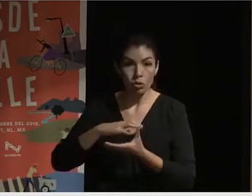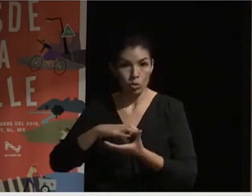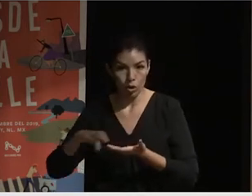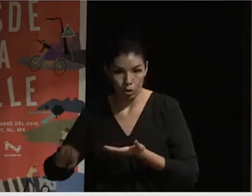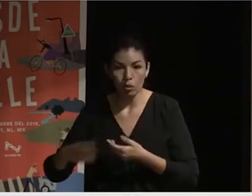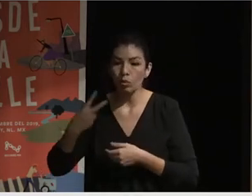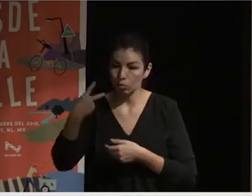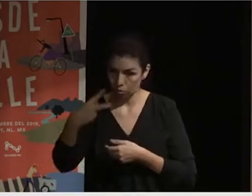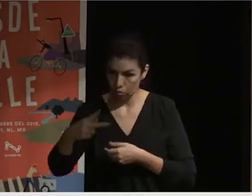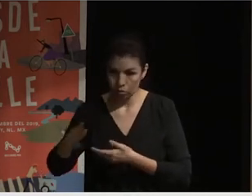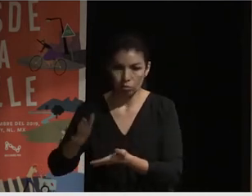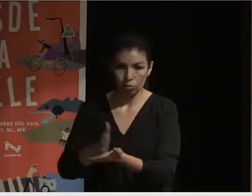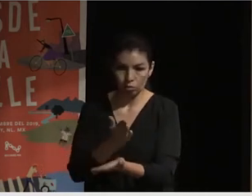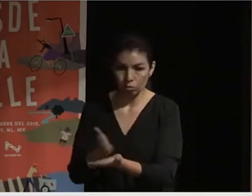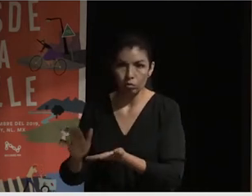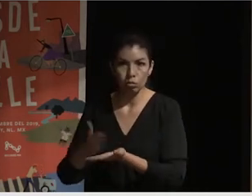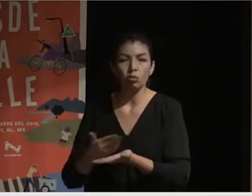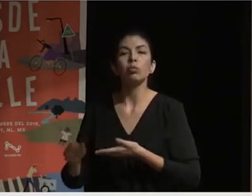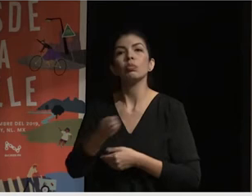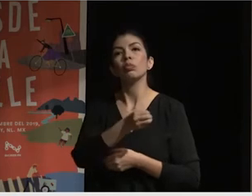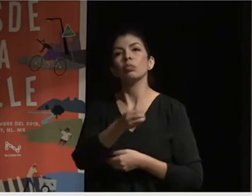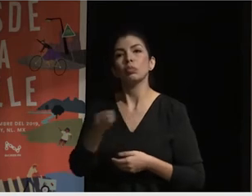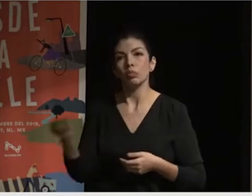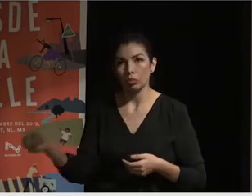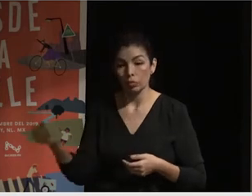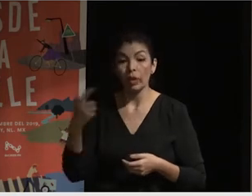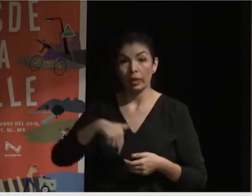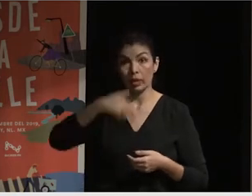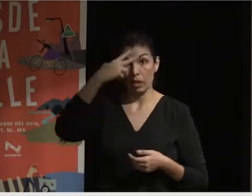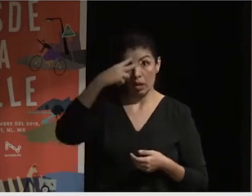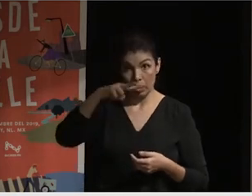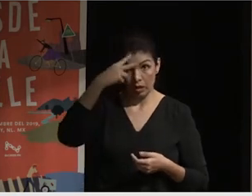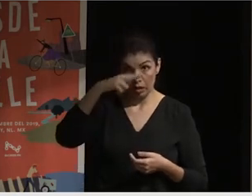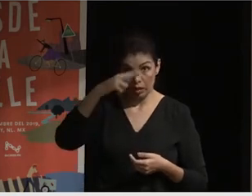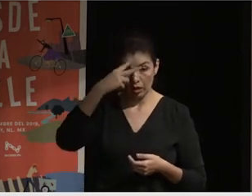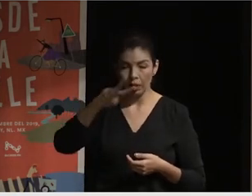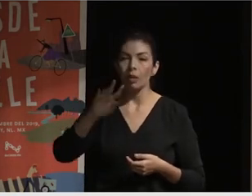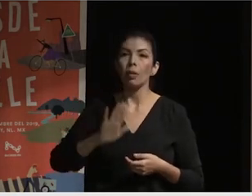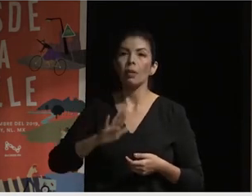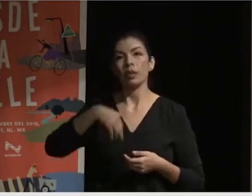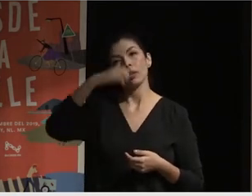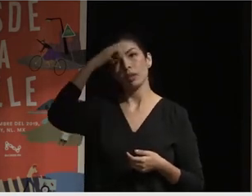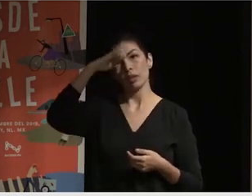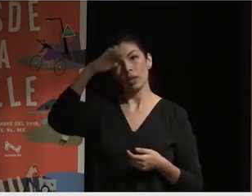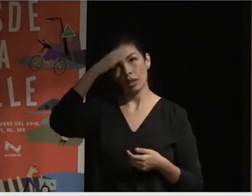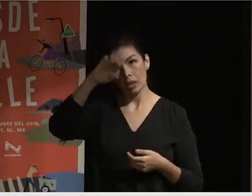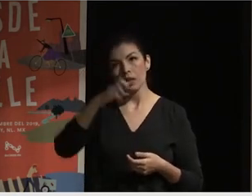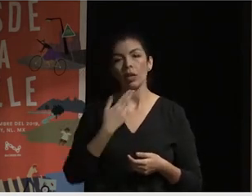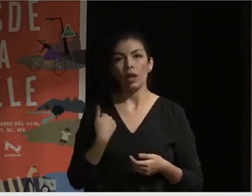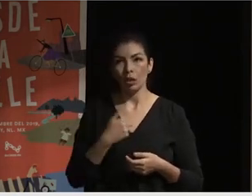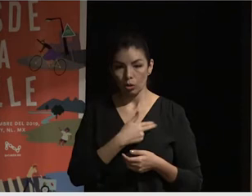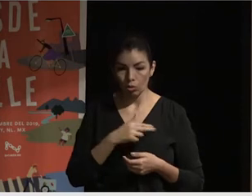que como en México el ejido, por ejemplo, tenemos experiencia en quitar todo lo que es el valor de cambio de las cosas.